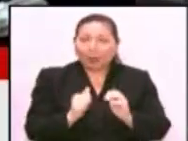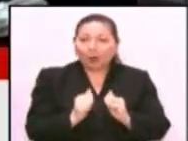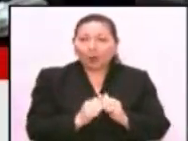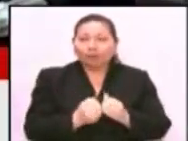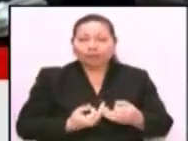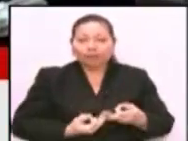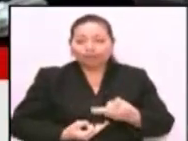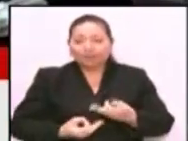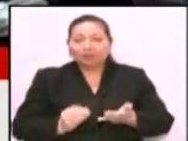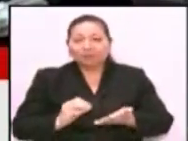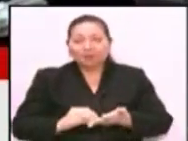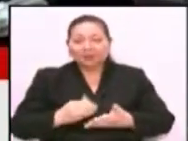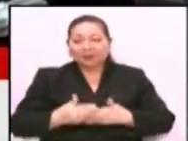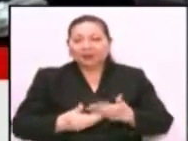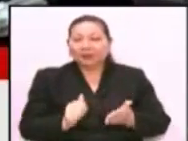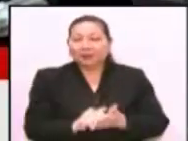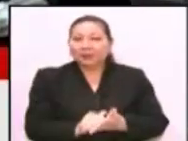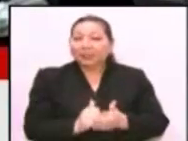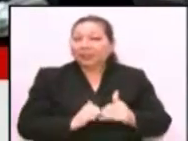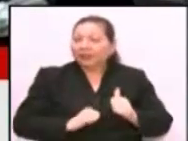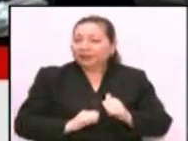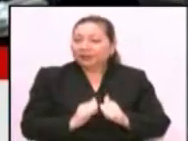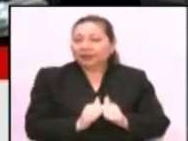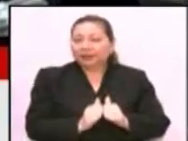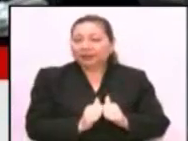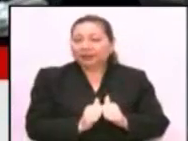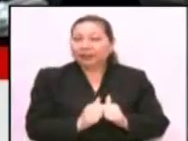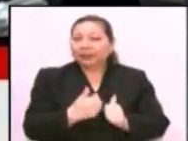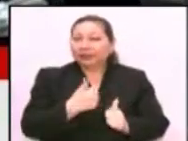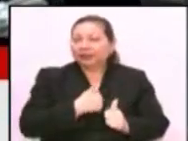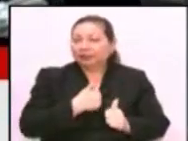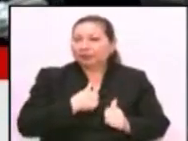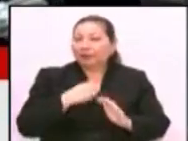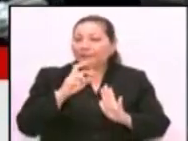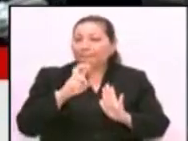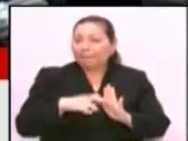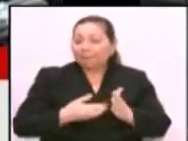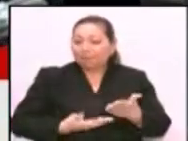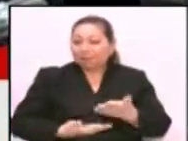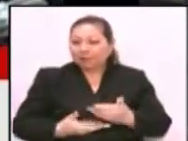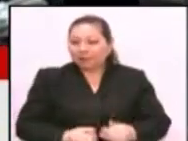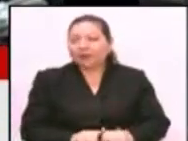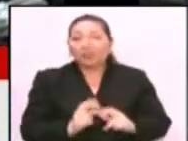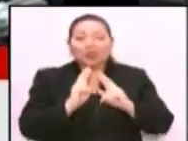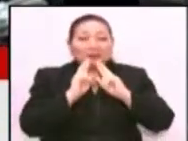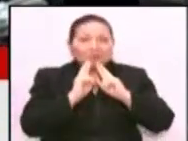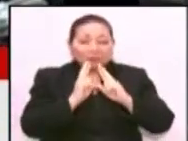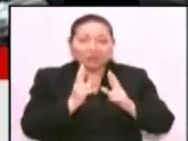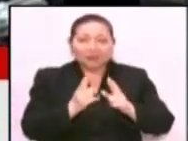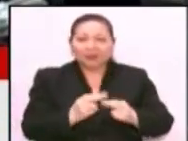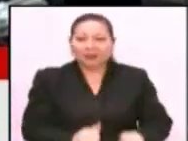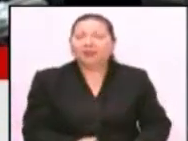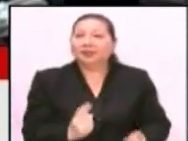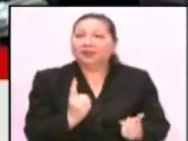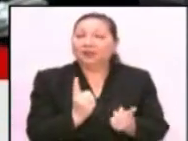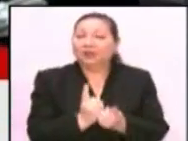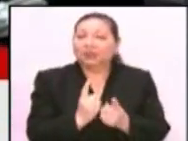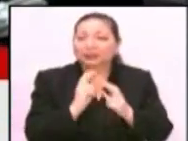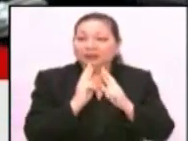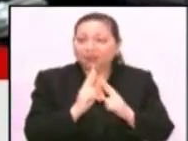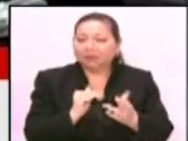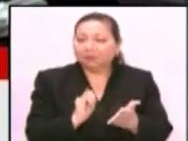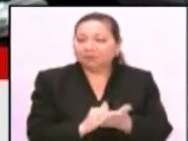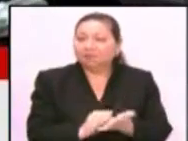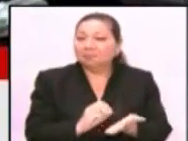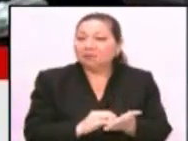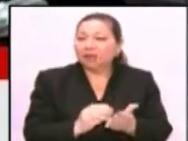un financiamiento tradicional, pagando por actividades, versus el mismo programa, pero financiado por resultados, y lo que encontraron es que los resultados